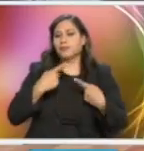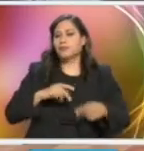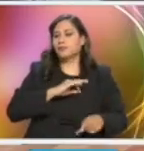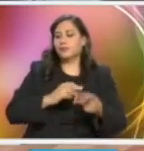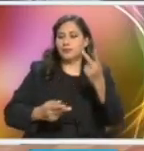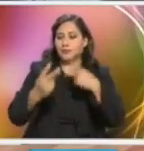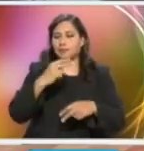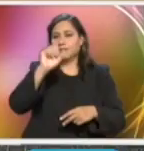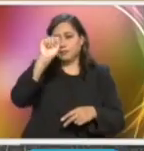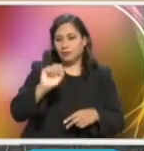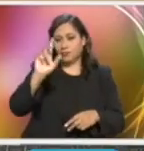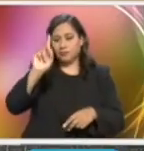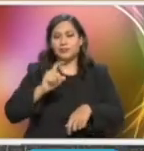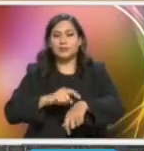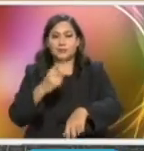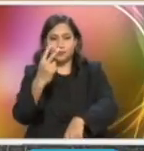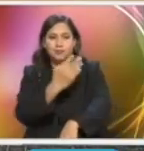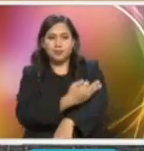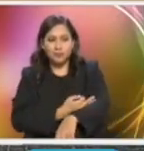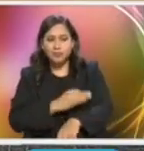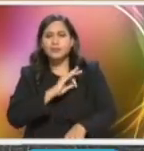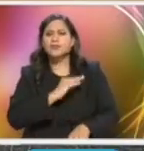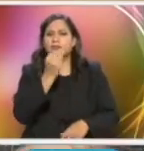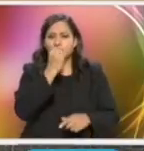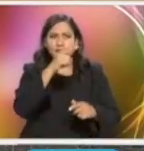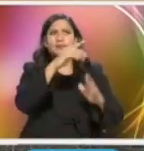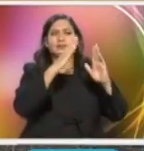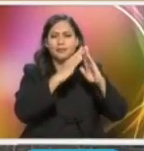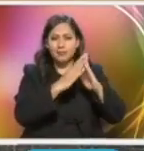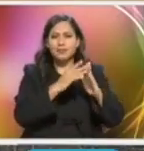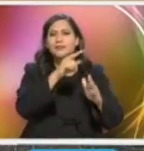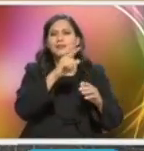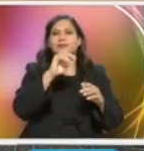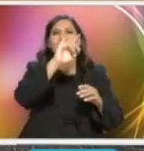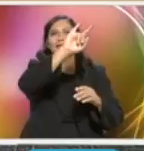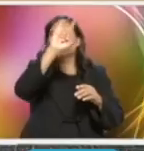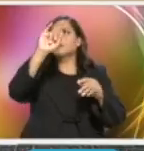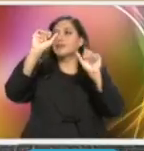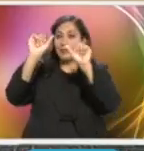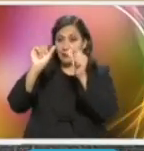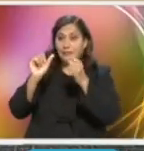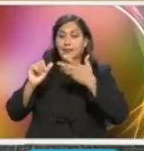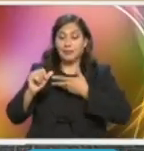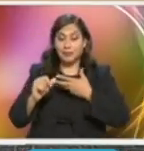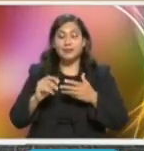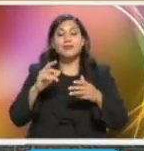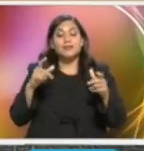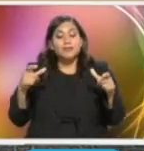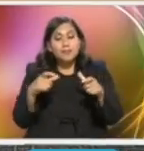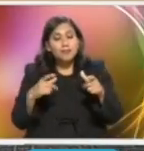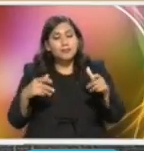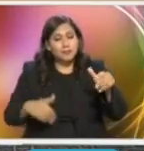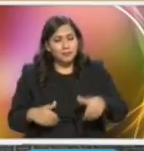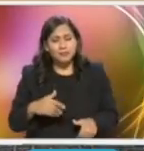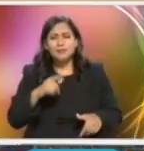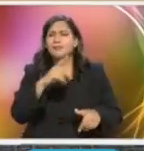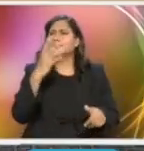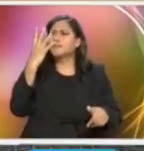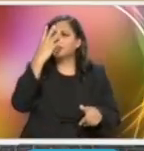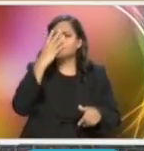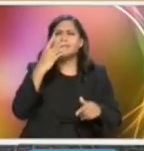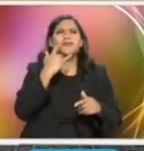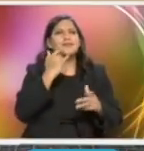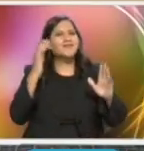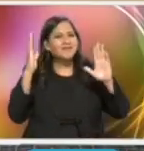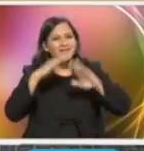sábados y domingos a partir de las 2 de la tarde. Entonces pueden comer en la casa, disfrutar de las galerías de arte, porque además microteatro es un entretenimiento integral.